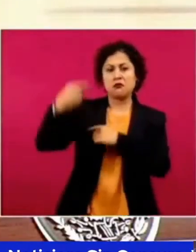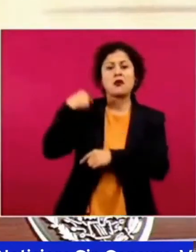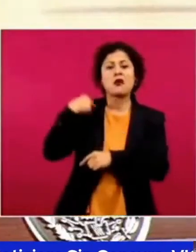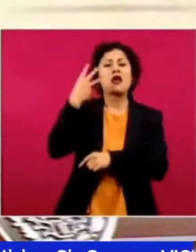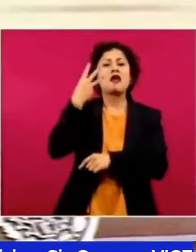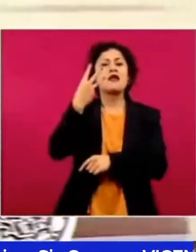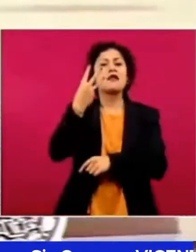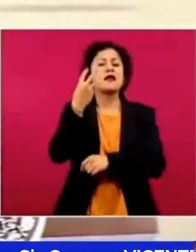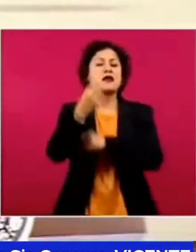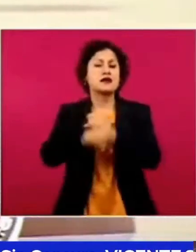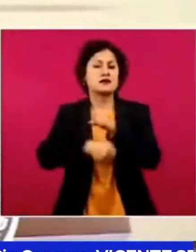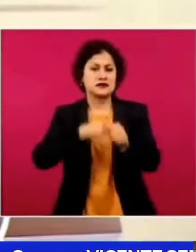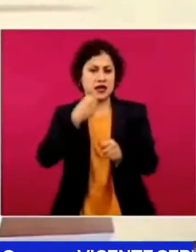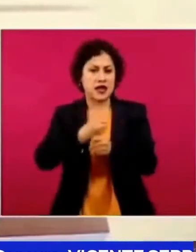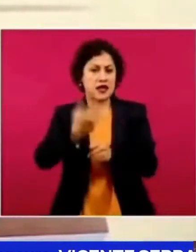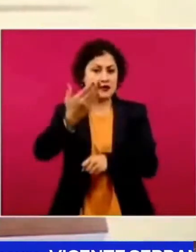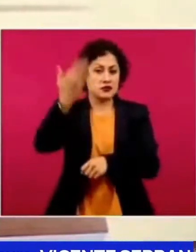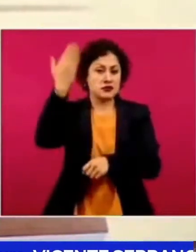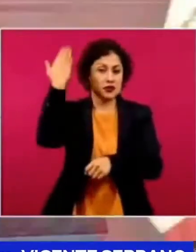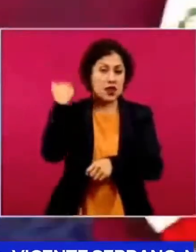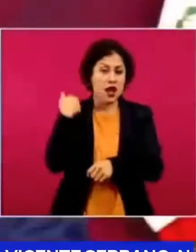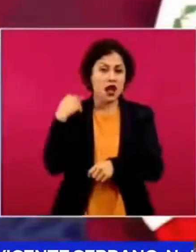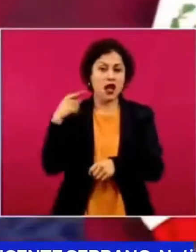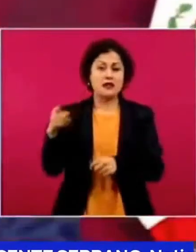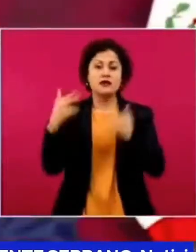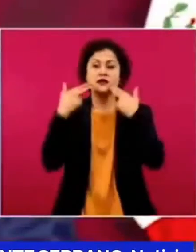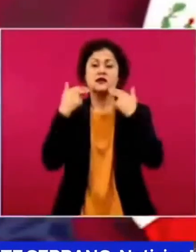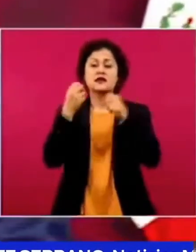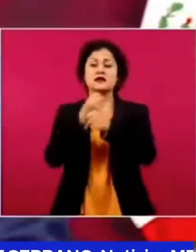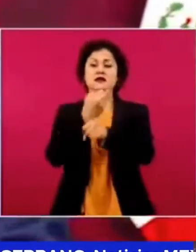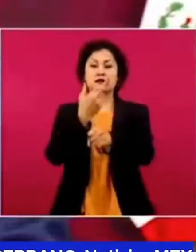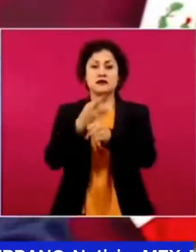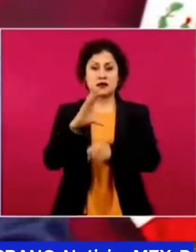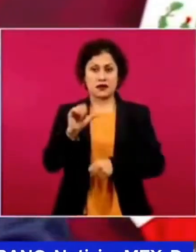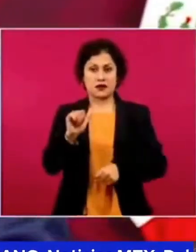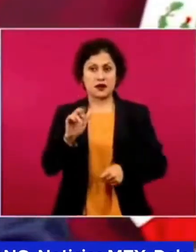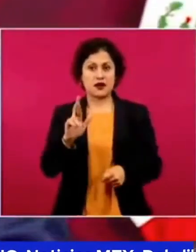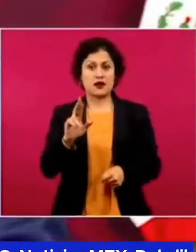estando Carstens en Hacienda,